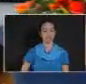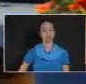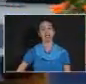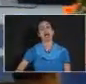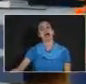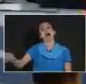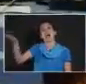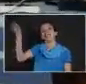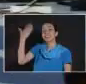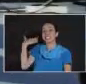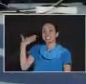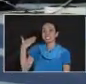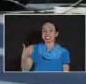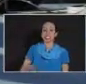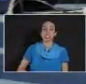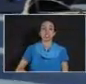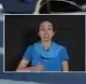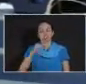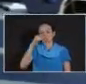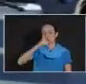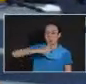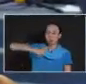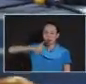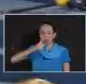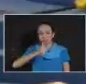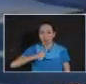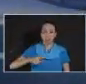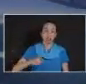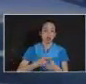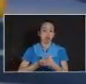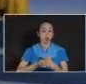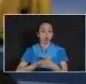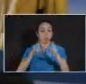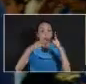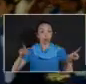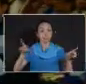chupaban a la música, a la par de la música de los mariachis,